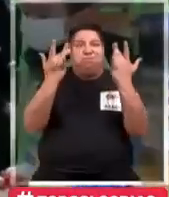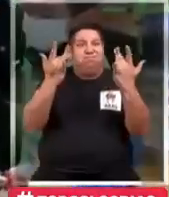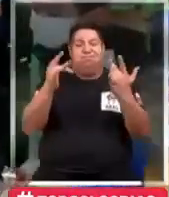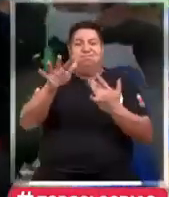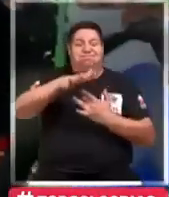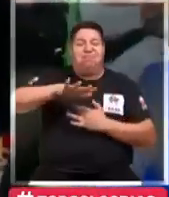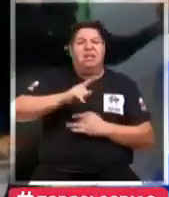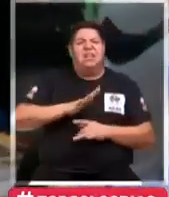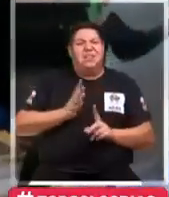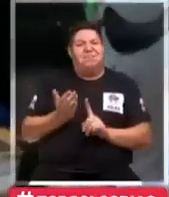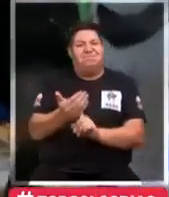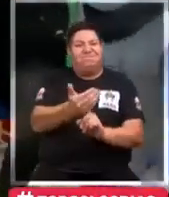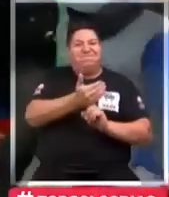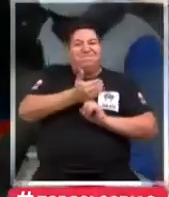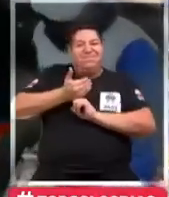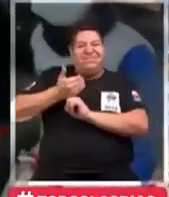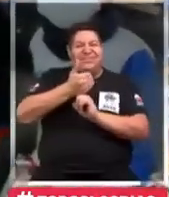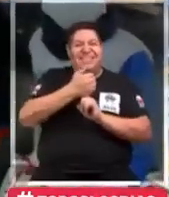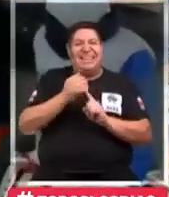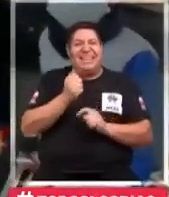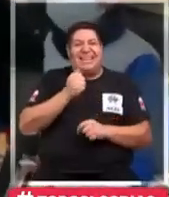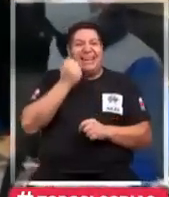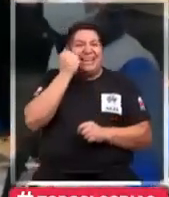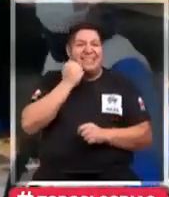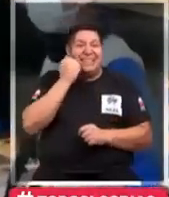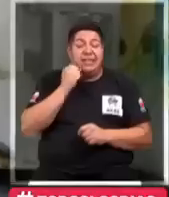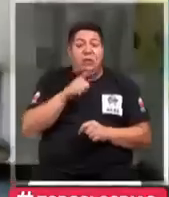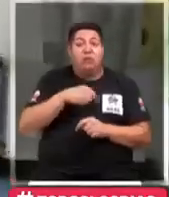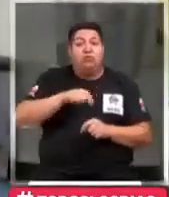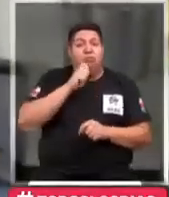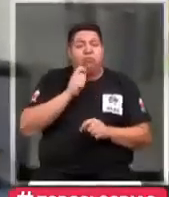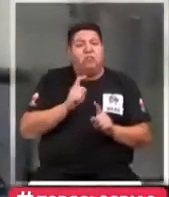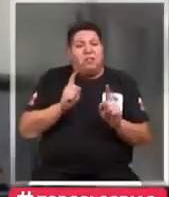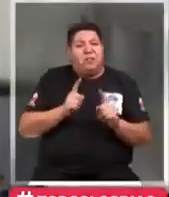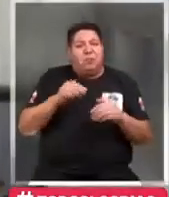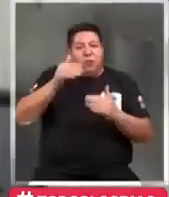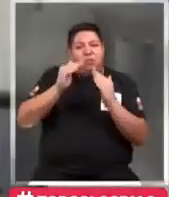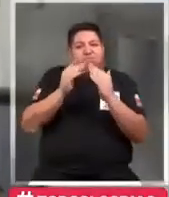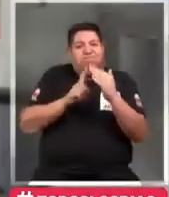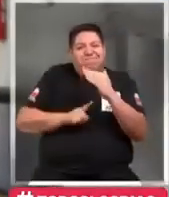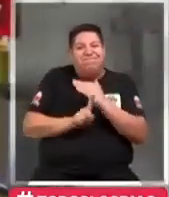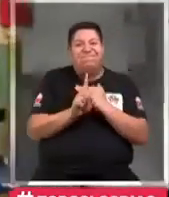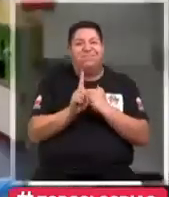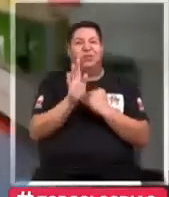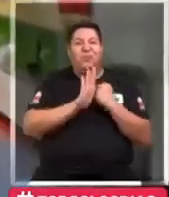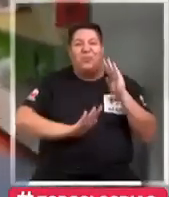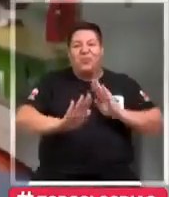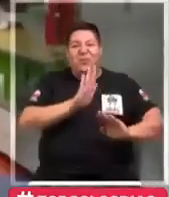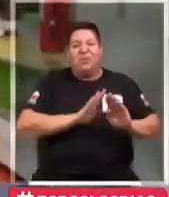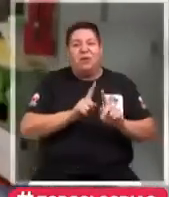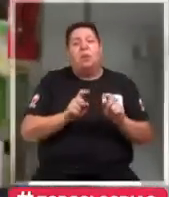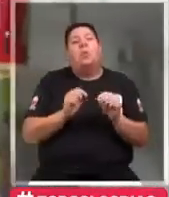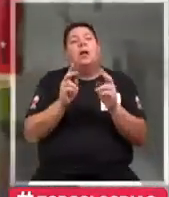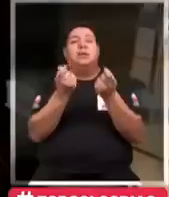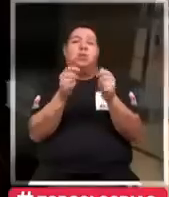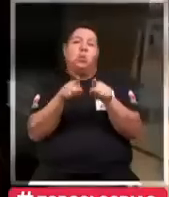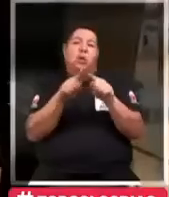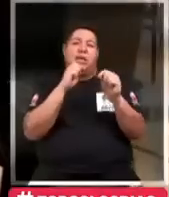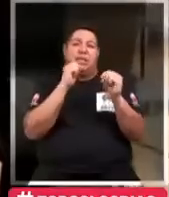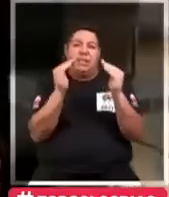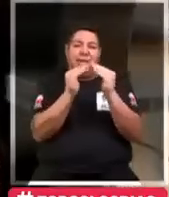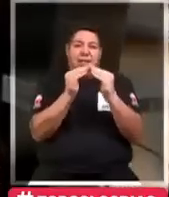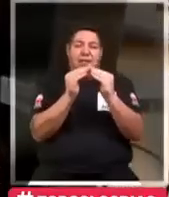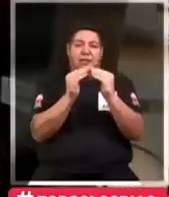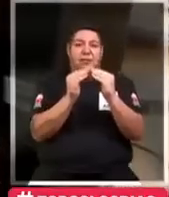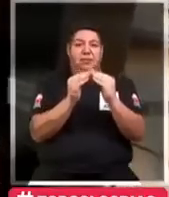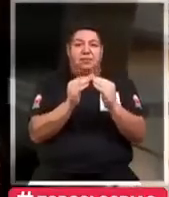sentimos muy acogidos, muy queridos. Fue nuestro refugio, nuestra casa, nuestro segundo hogar. Me gusta ir